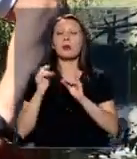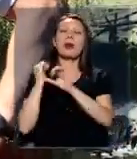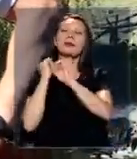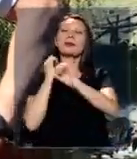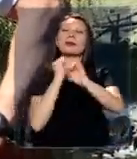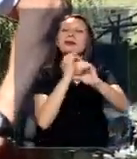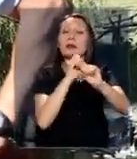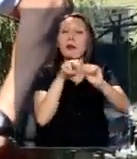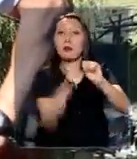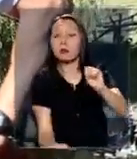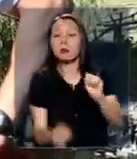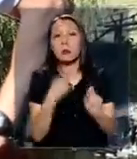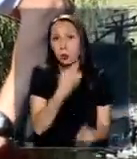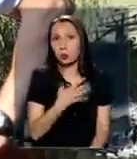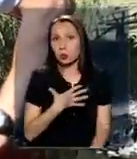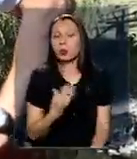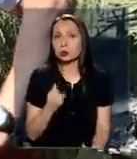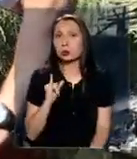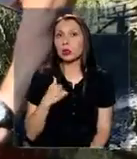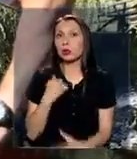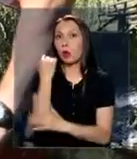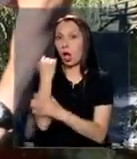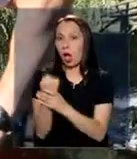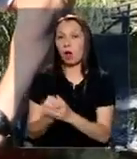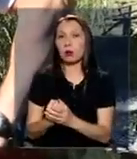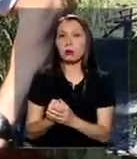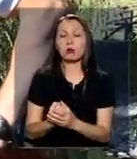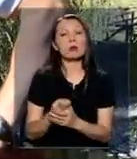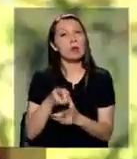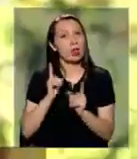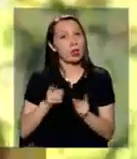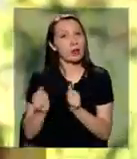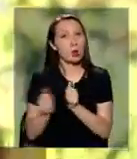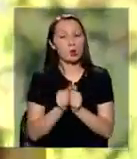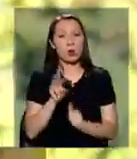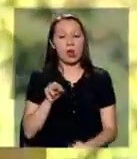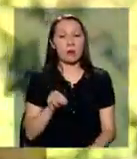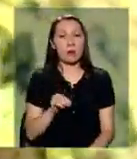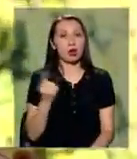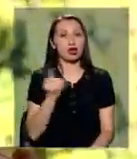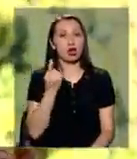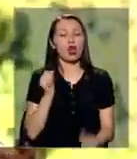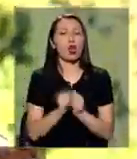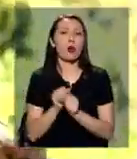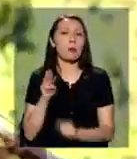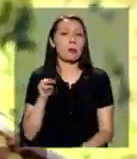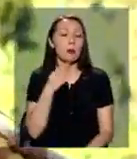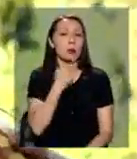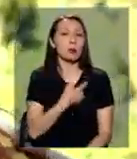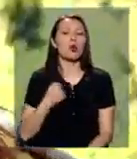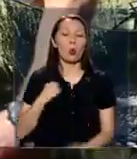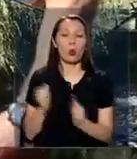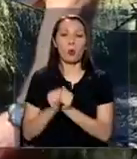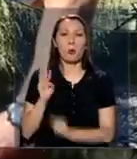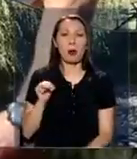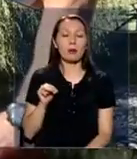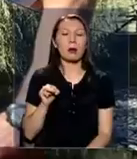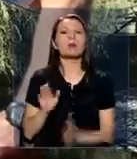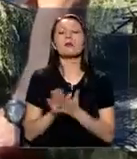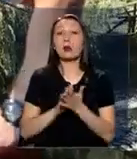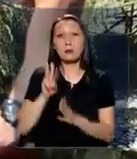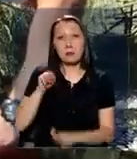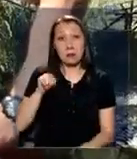no? Sí, me da susto, que me ahogo. ¿Te ahogo? Pero para eso va la mamá, pues, ¿no? ¿Vas solito o vas con la mamá? Voy con la mamá. Ya, pero la